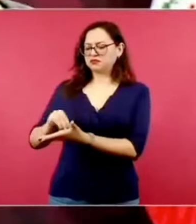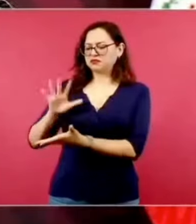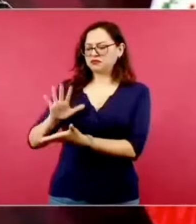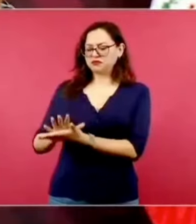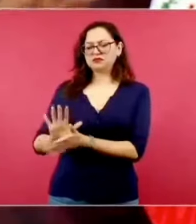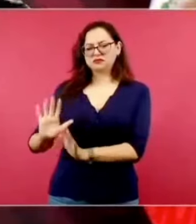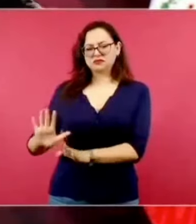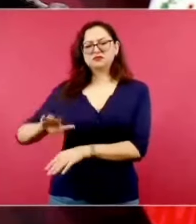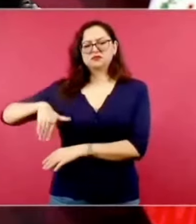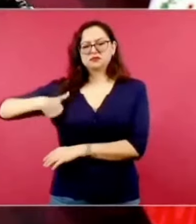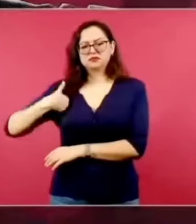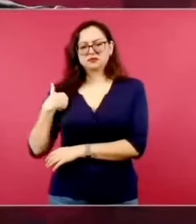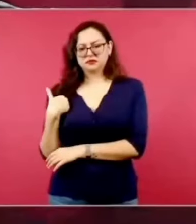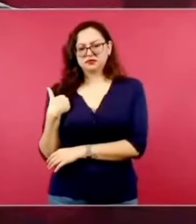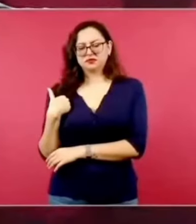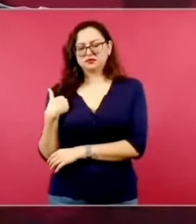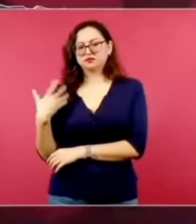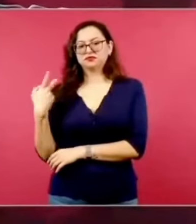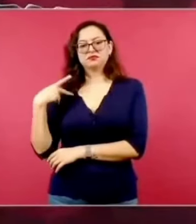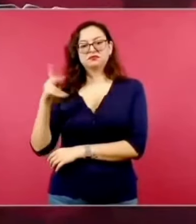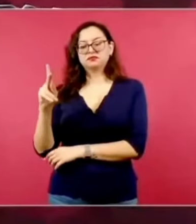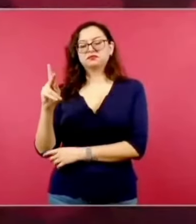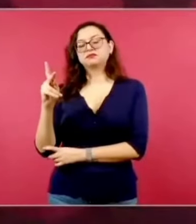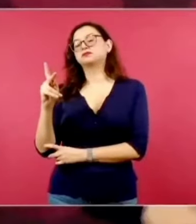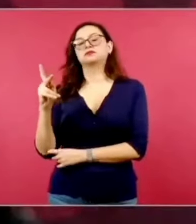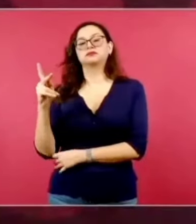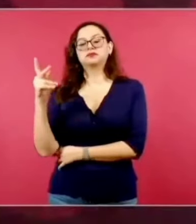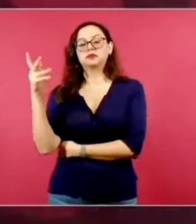historia mis redes